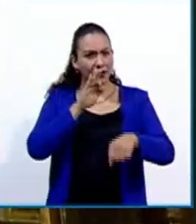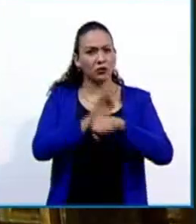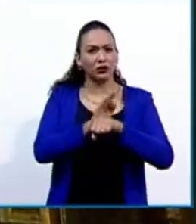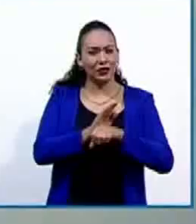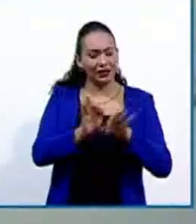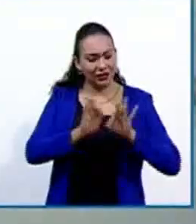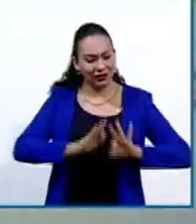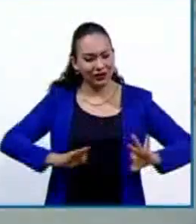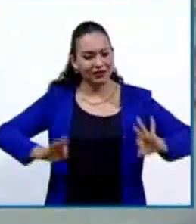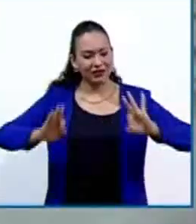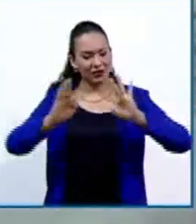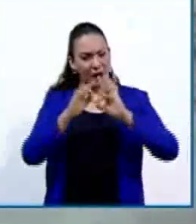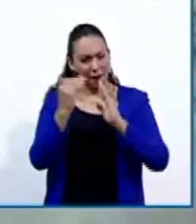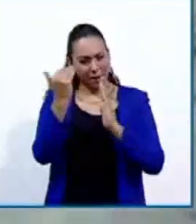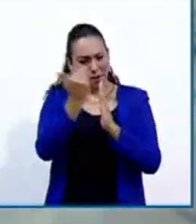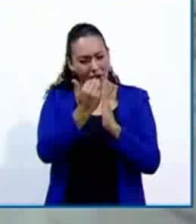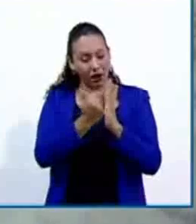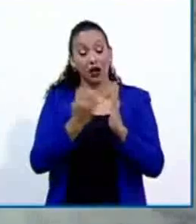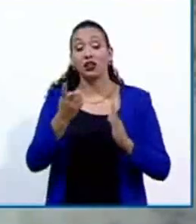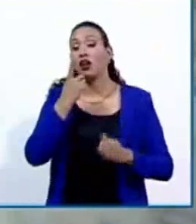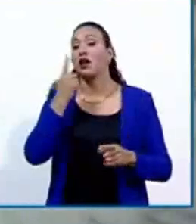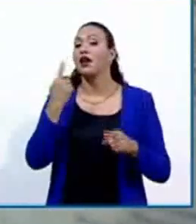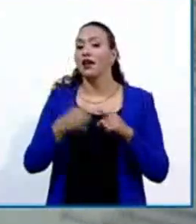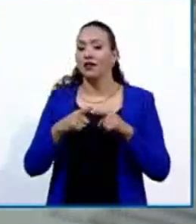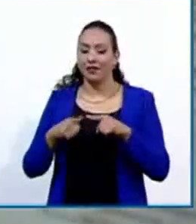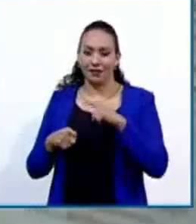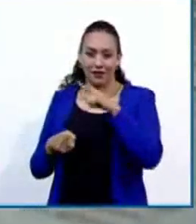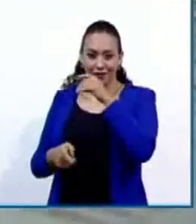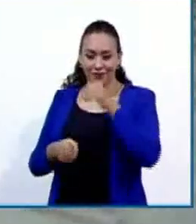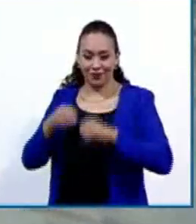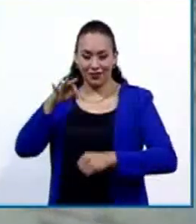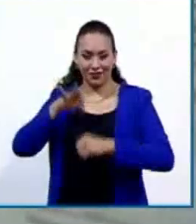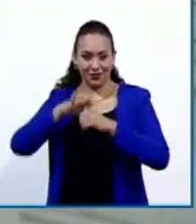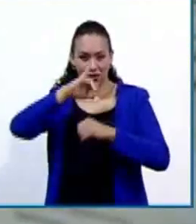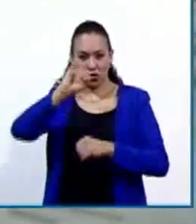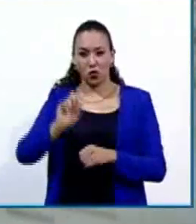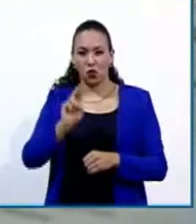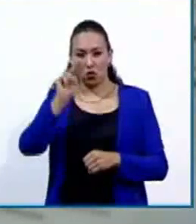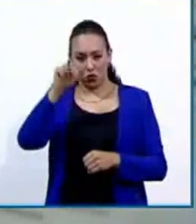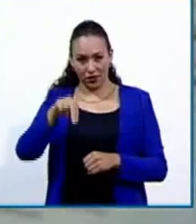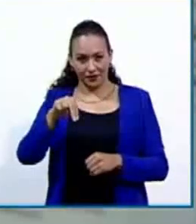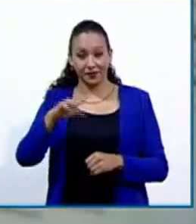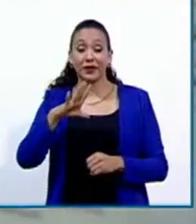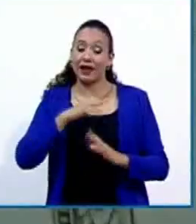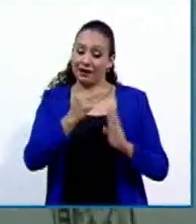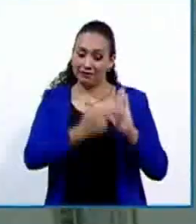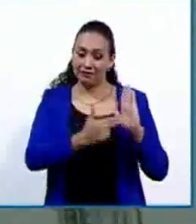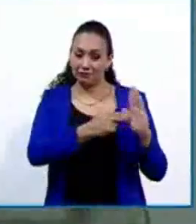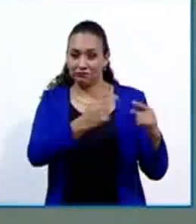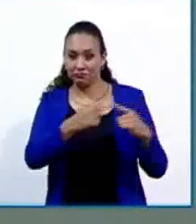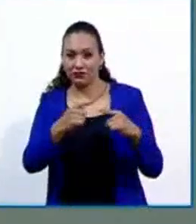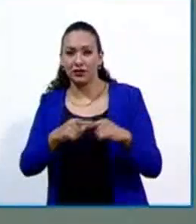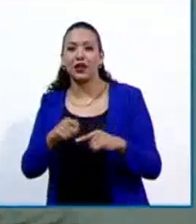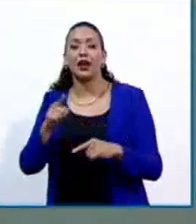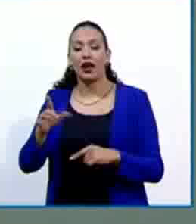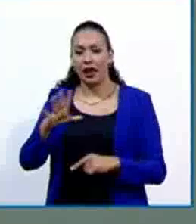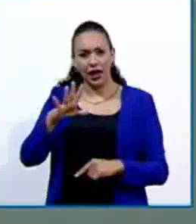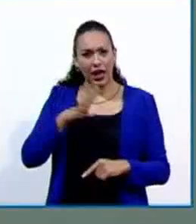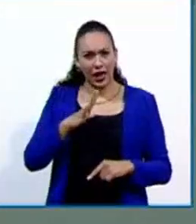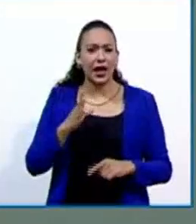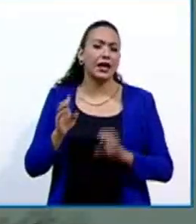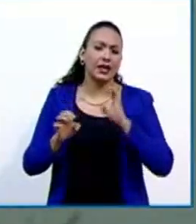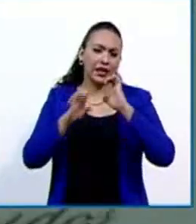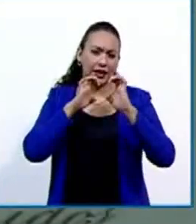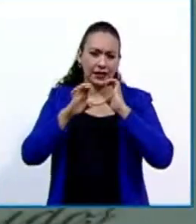fundamentales de las personas, explicó el dictaminador del Tribunal Electoral, Juan Alberto Galván. Como parte del podcast Jurisprudencia en modo